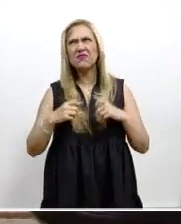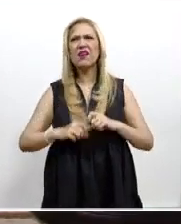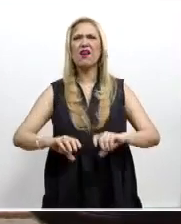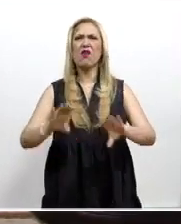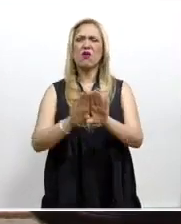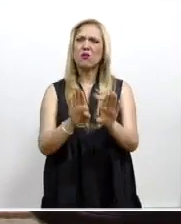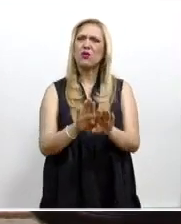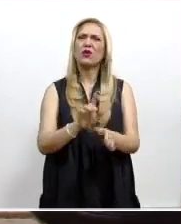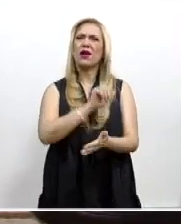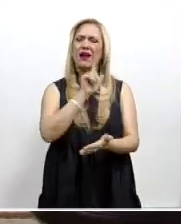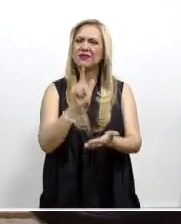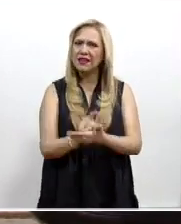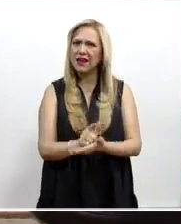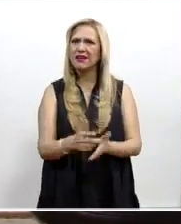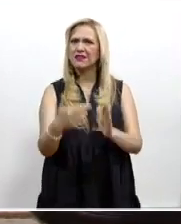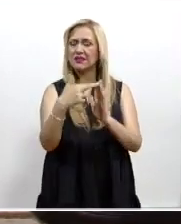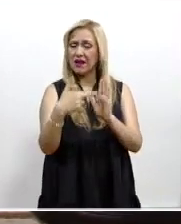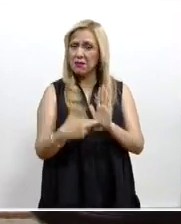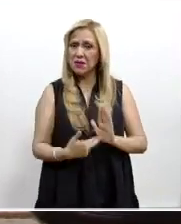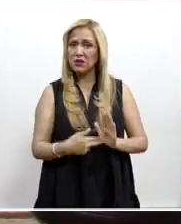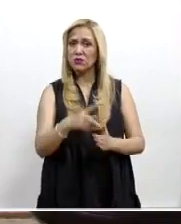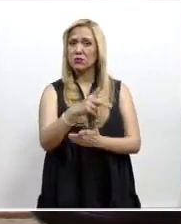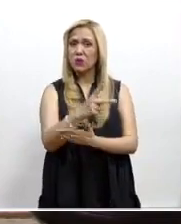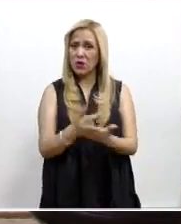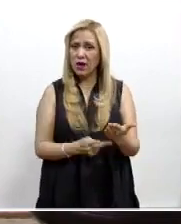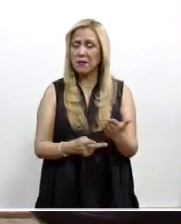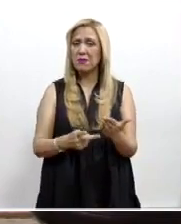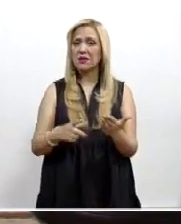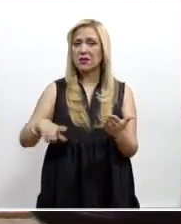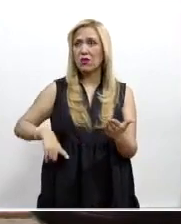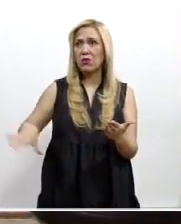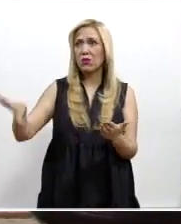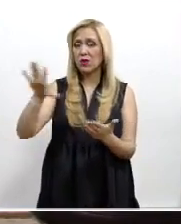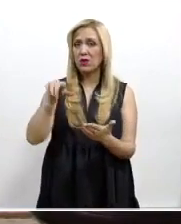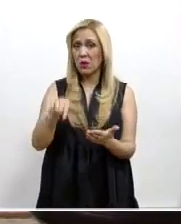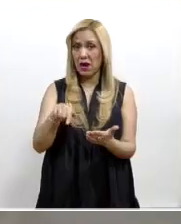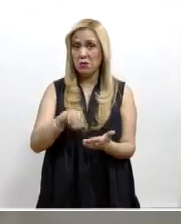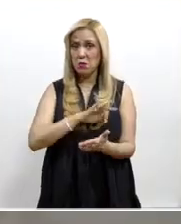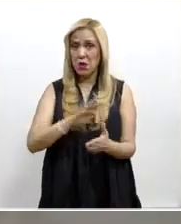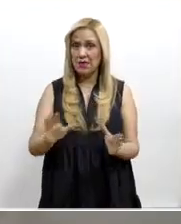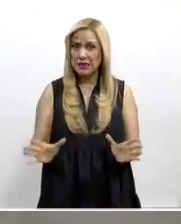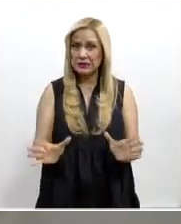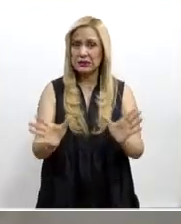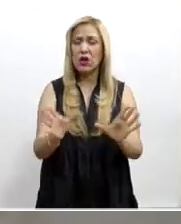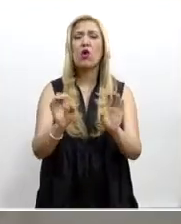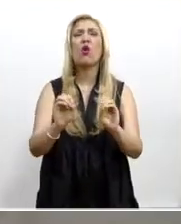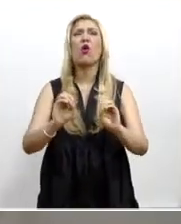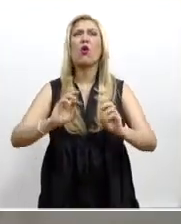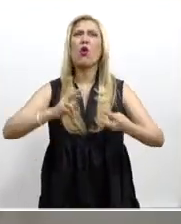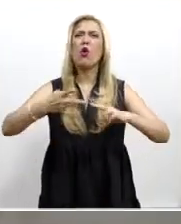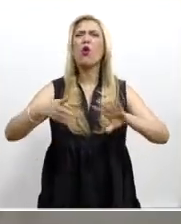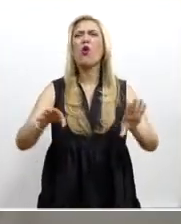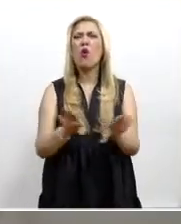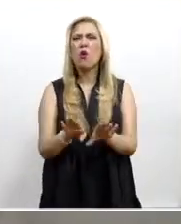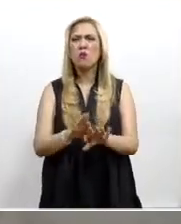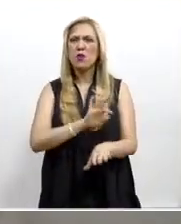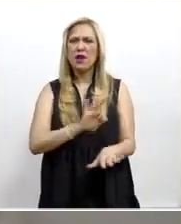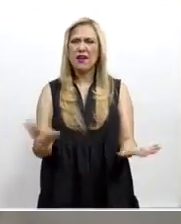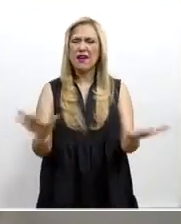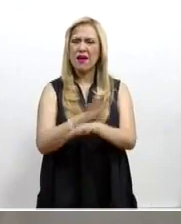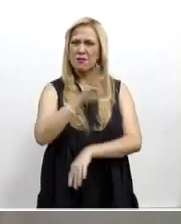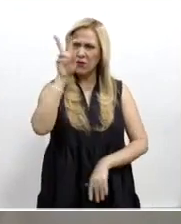políticas públicas, ¿también debe existir, ¿no?, desde ahí ese impulso? ¿O de qué manera se puede lograr esta verdadera